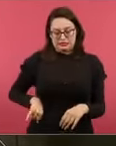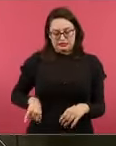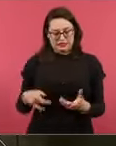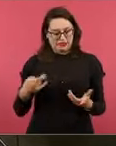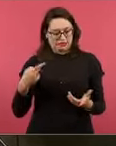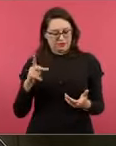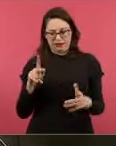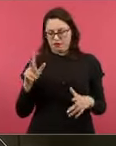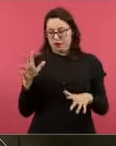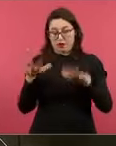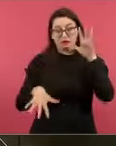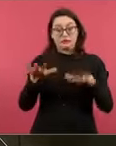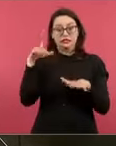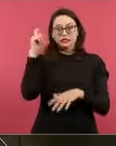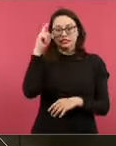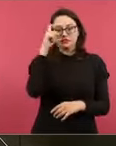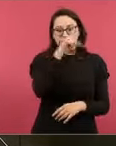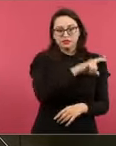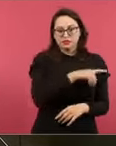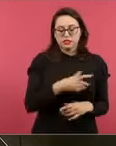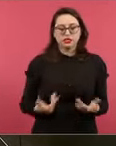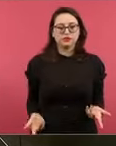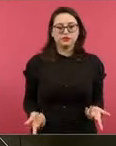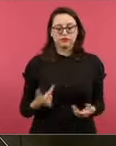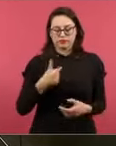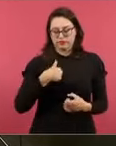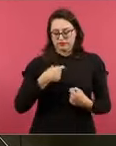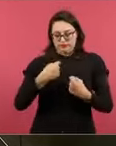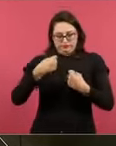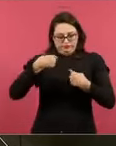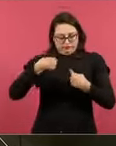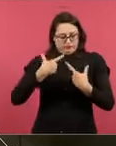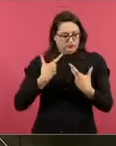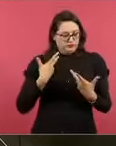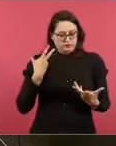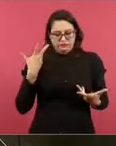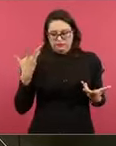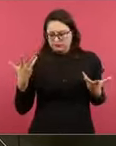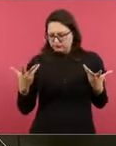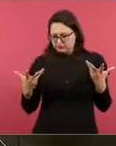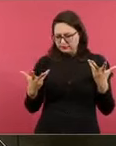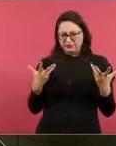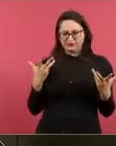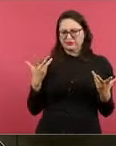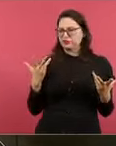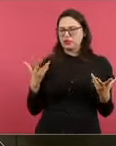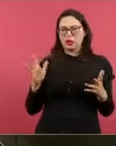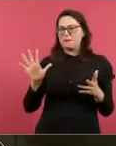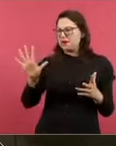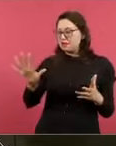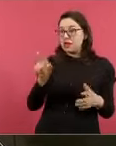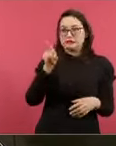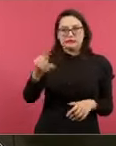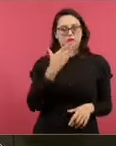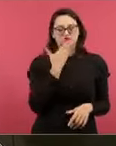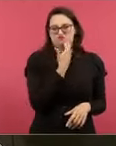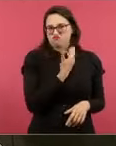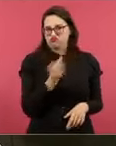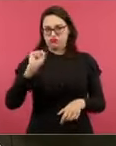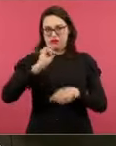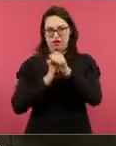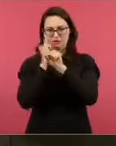muchos casos, pues como hablan los investigadores a los que somos profesores, a veces dice uno, espérame un momentito, como